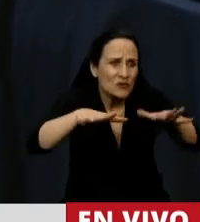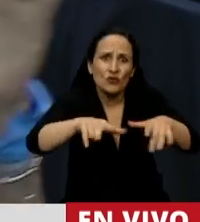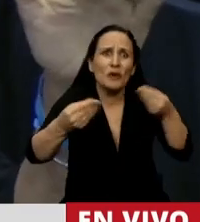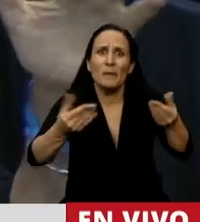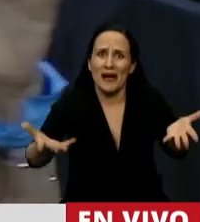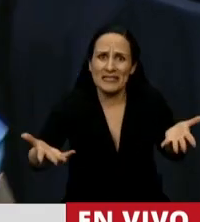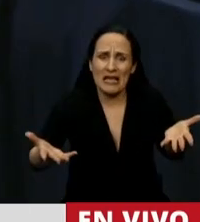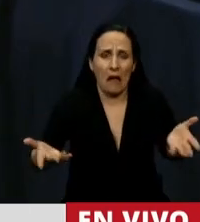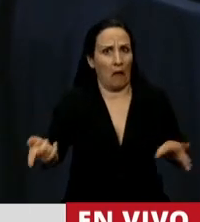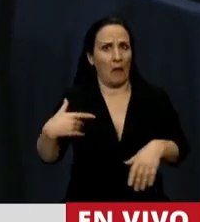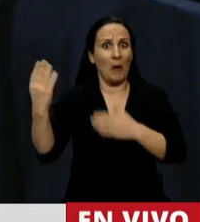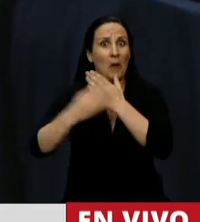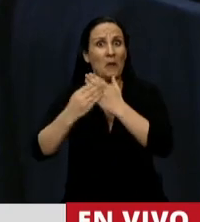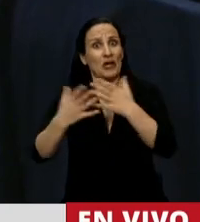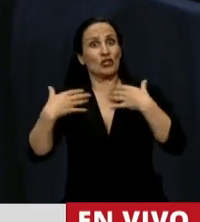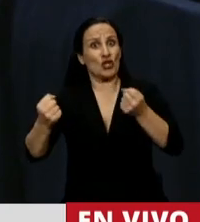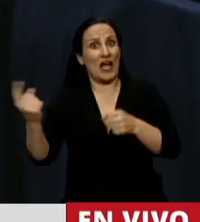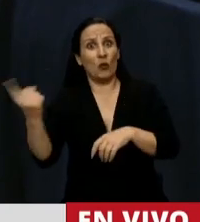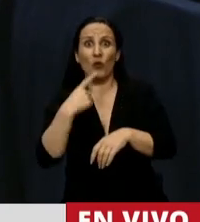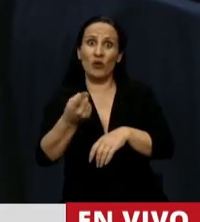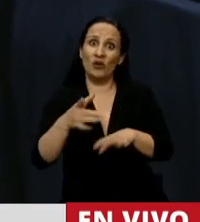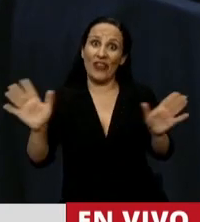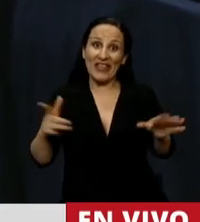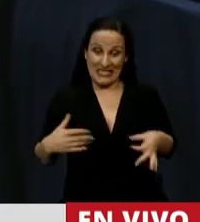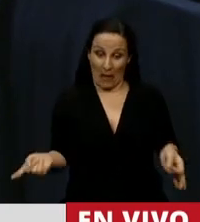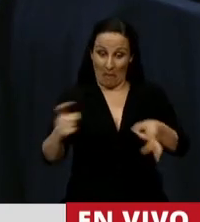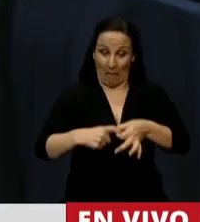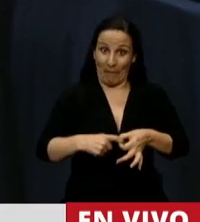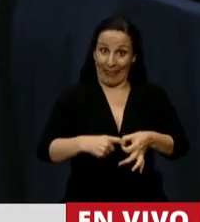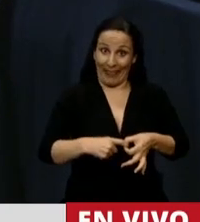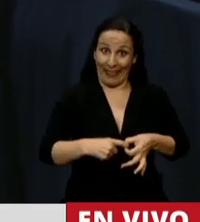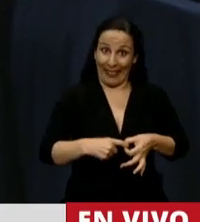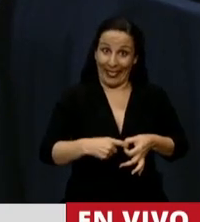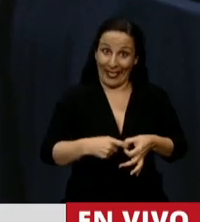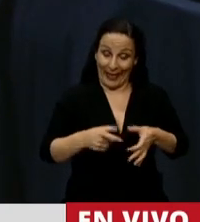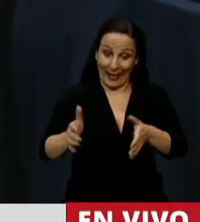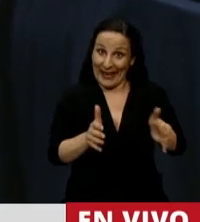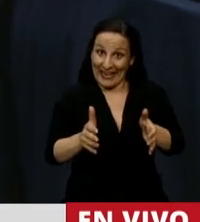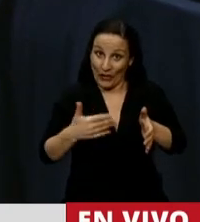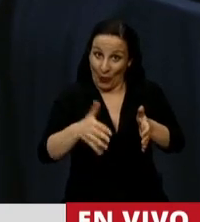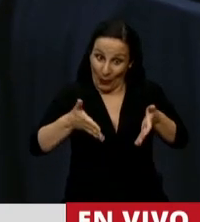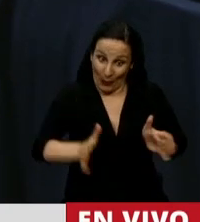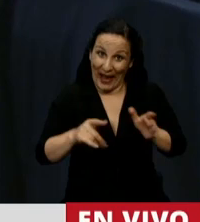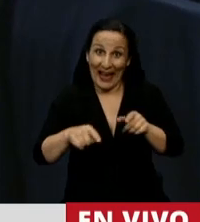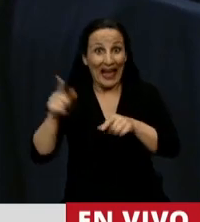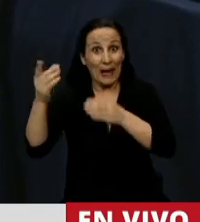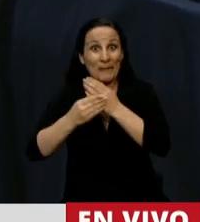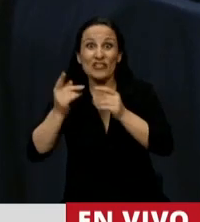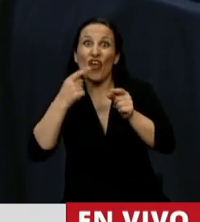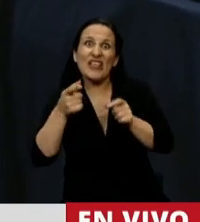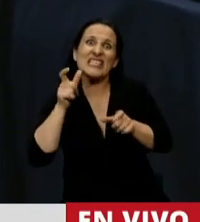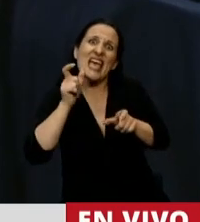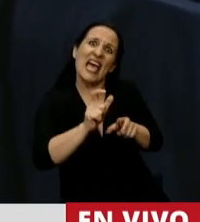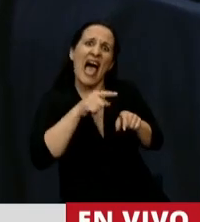Miren, escuchar que un ministro de Salud diga que la gestación de un niño por nacer es un fenómeno,